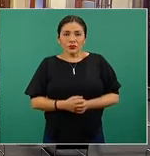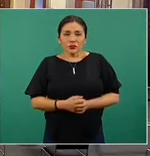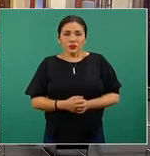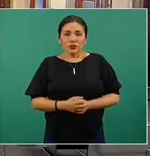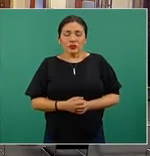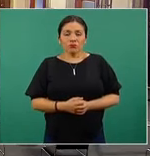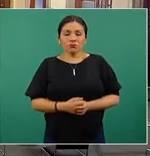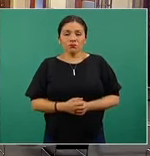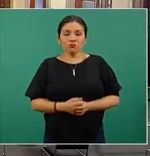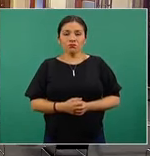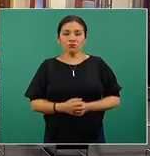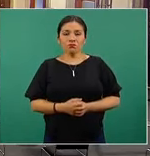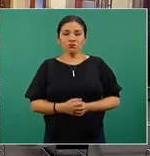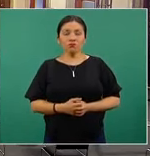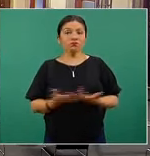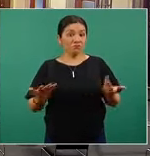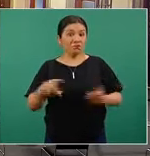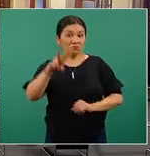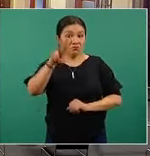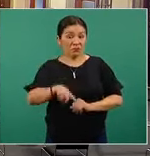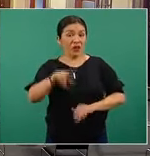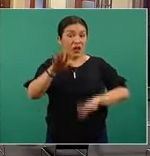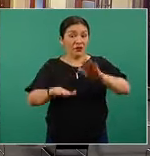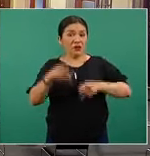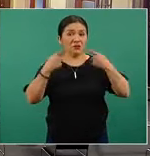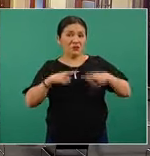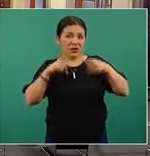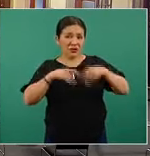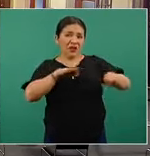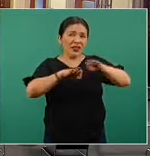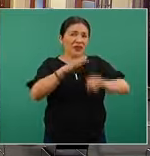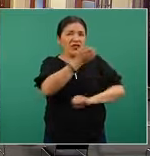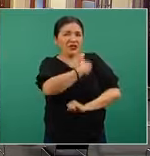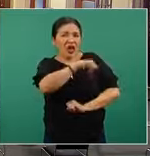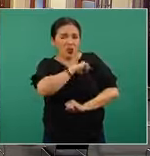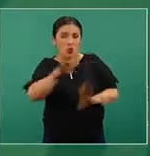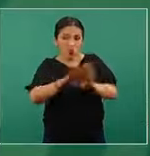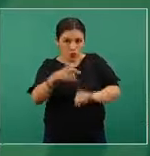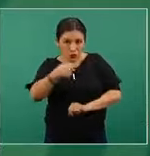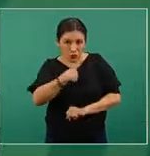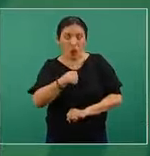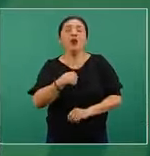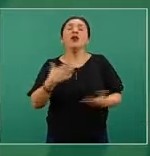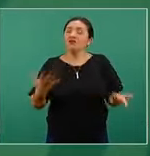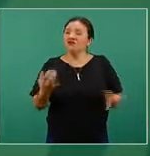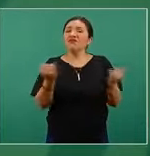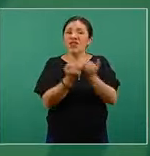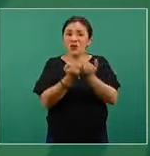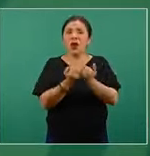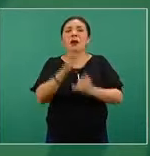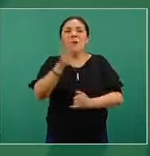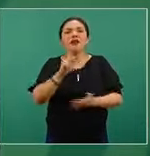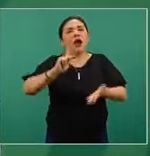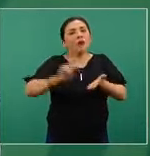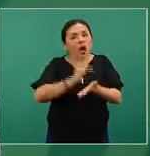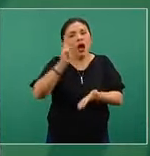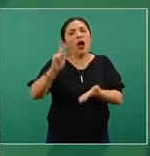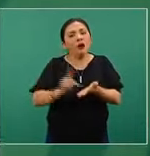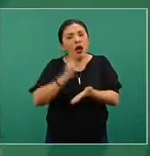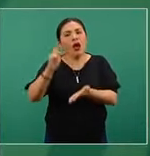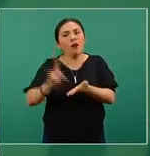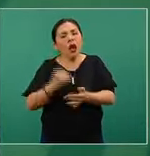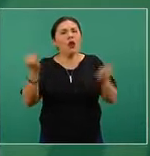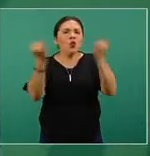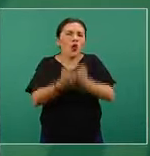pues bien a veces los salubristas como su servidora epidemiólogos parecemos disco rayado con estas recomendaciones